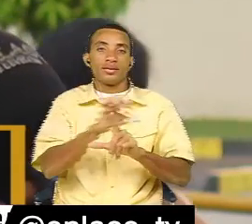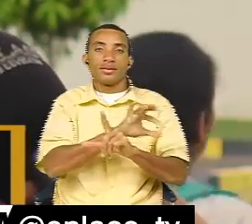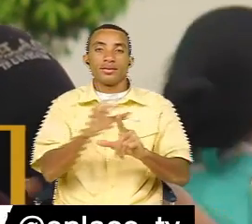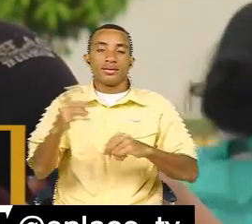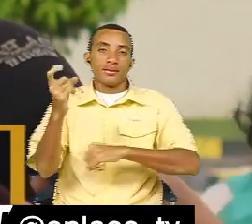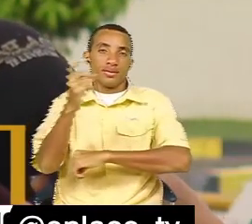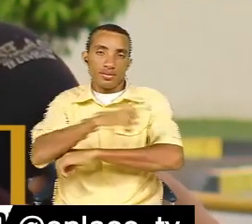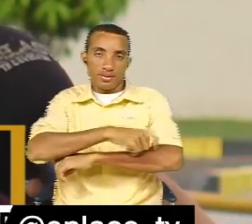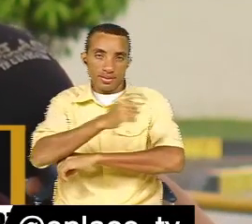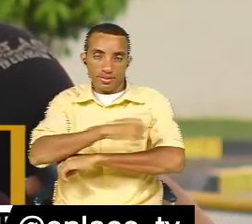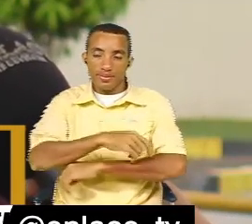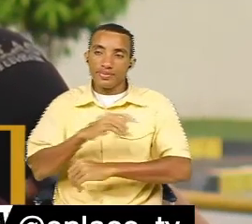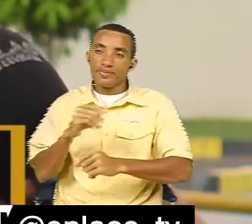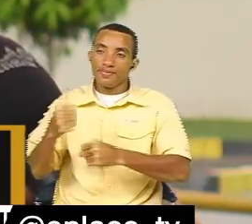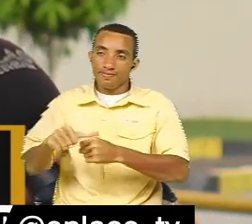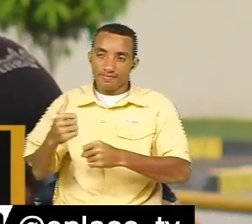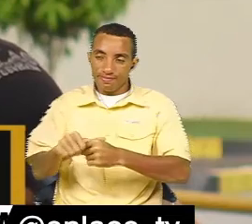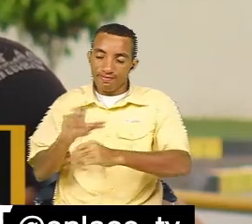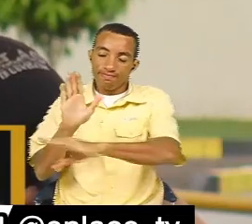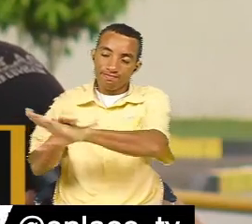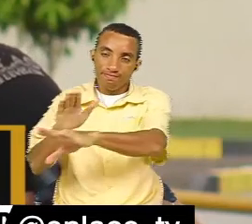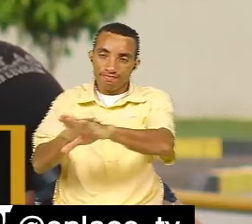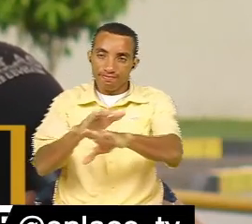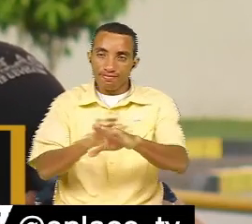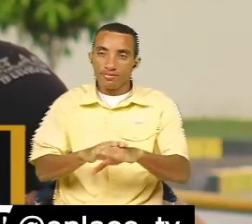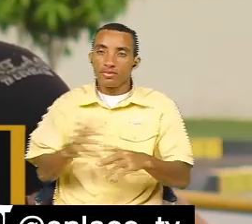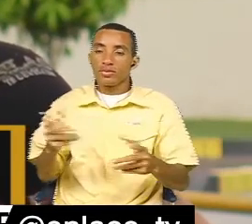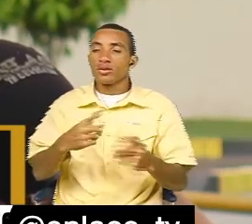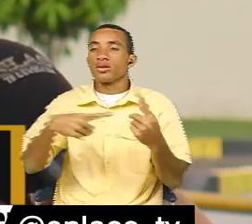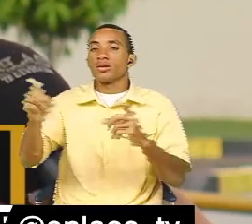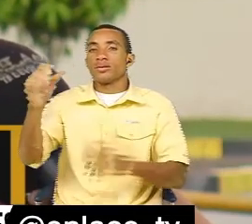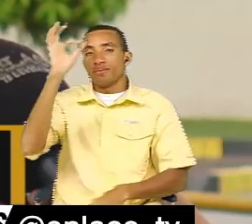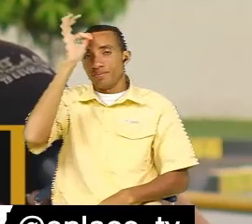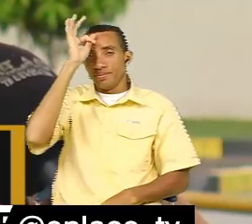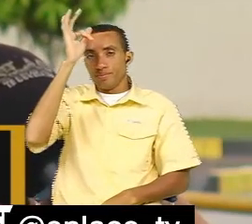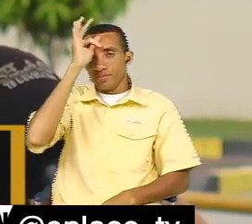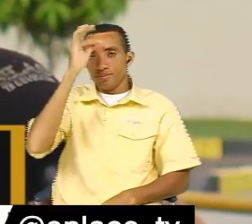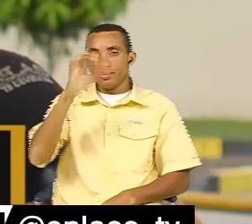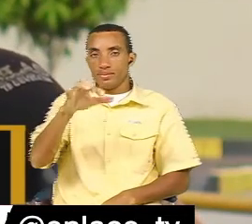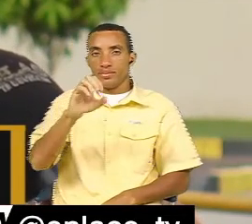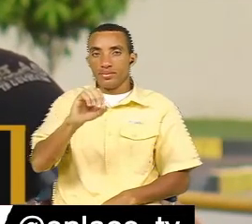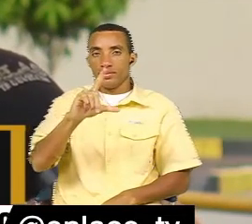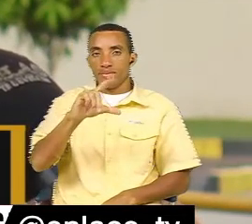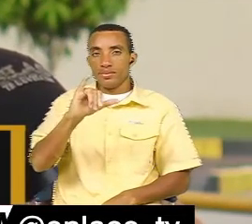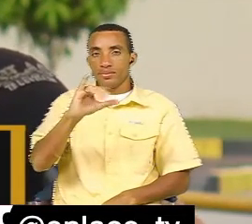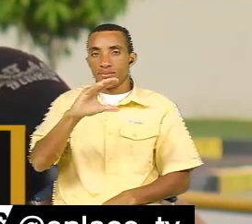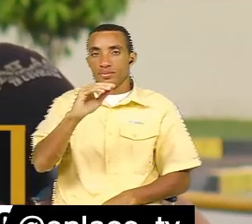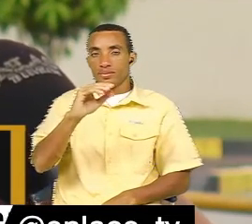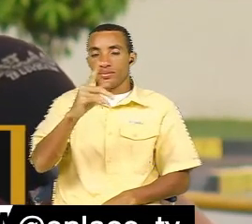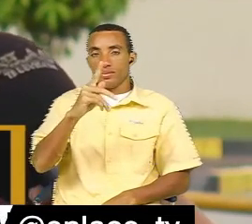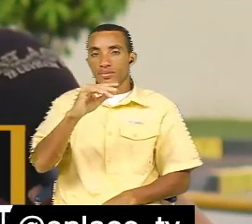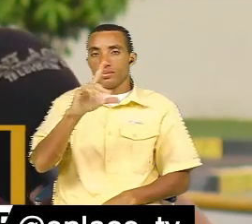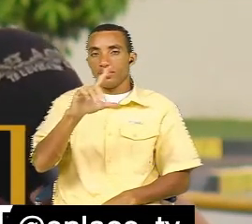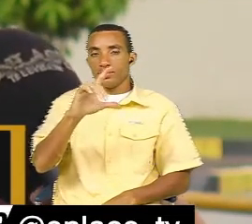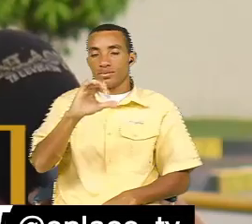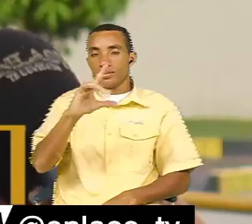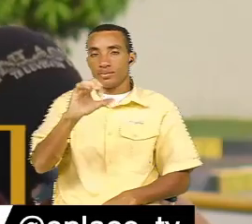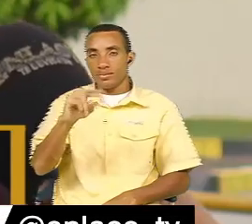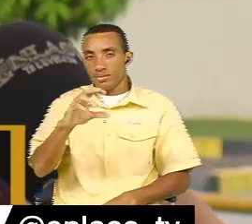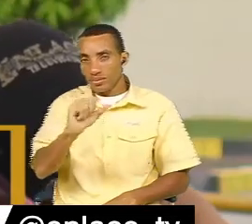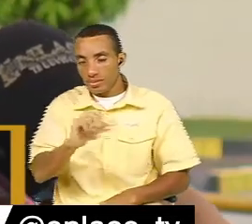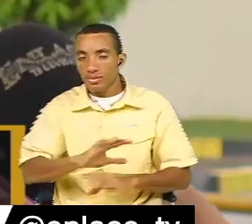coayudado para prestarle los primeros auxilios en la policlínica de Ecopetrol, y luego pues seguirá ya el curso con las autoridades competentes para